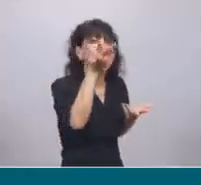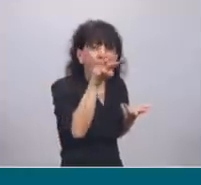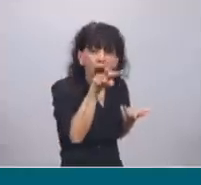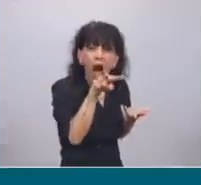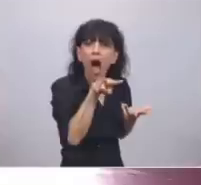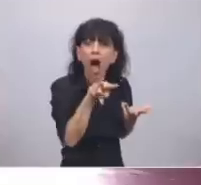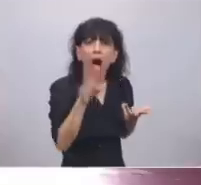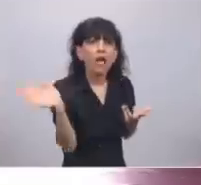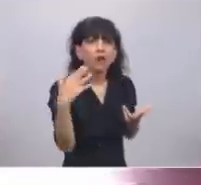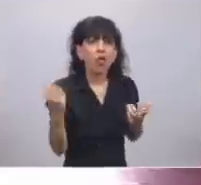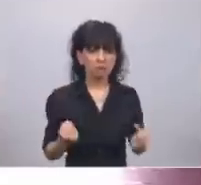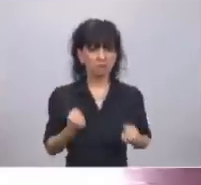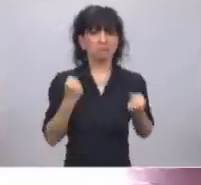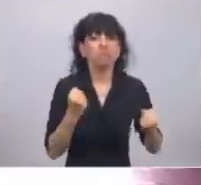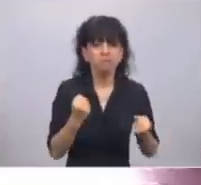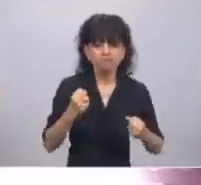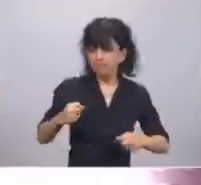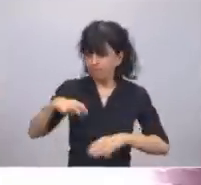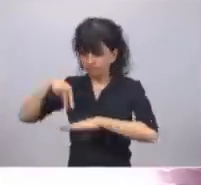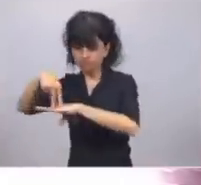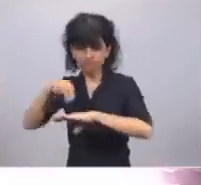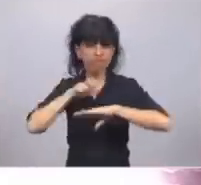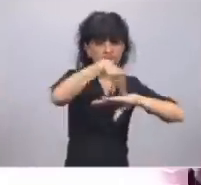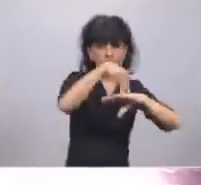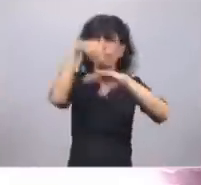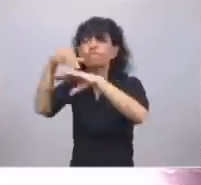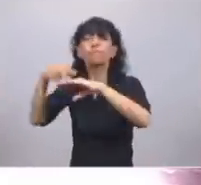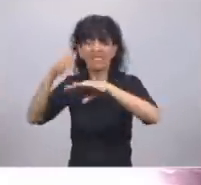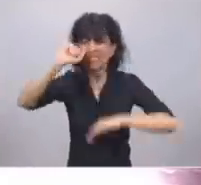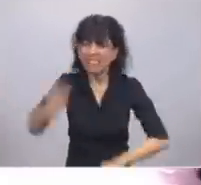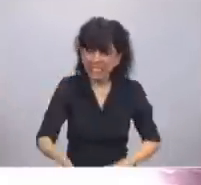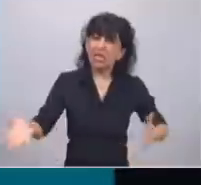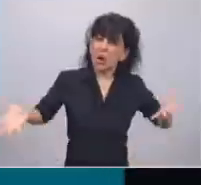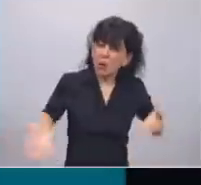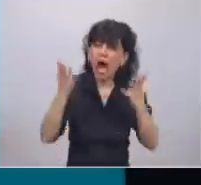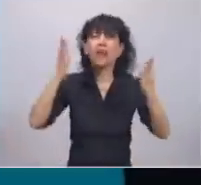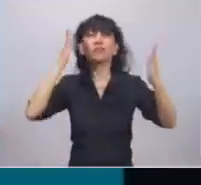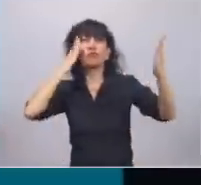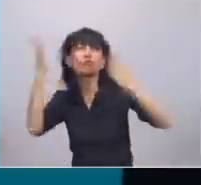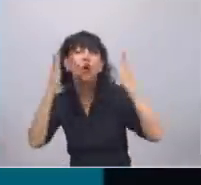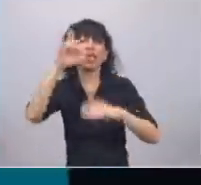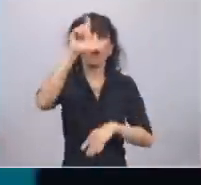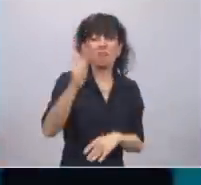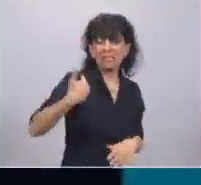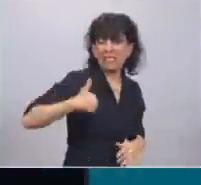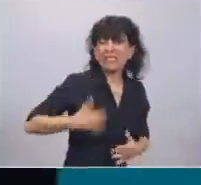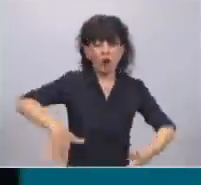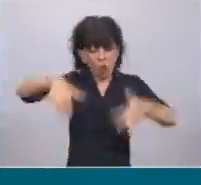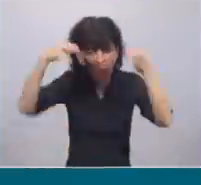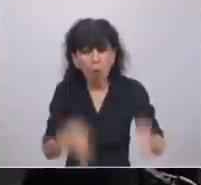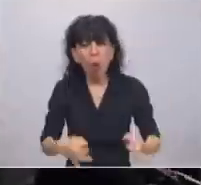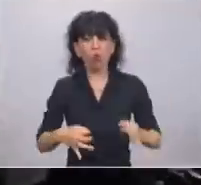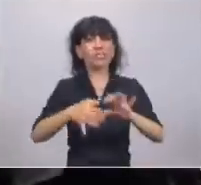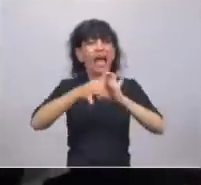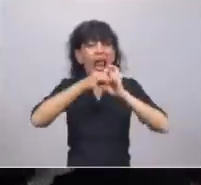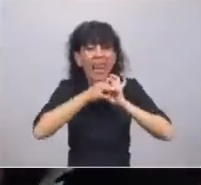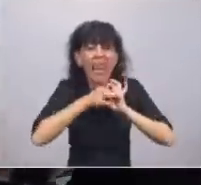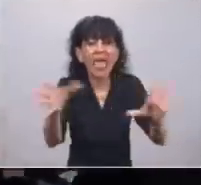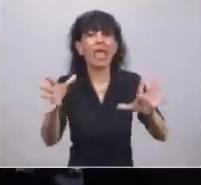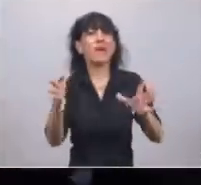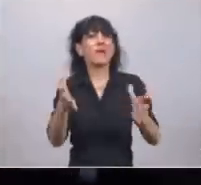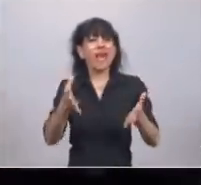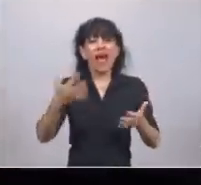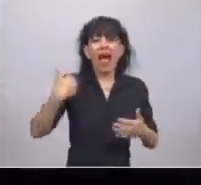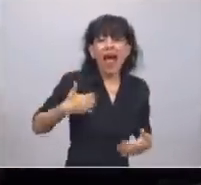se ponían de pie aquellos que sueñan con una patria justa, con una patria libre, con